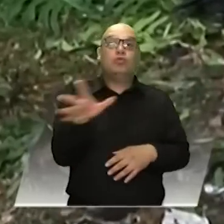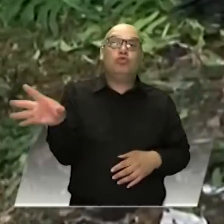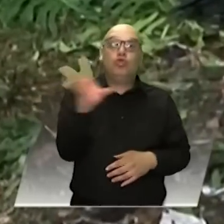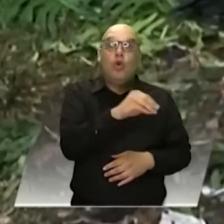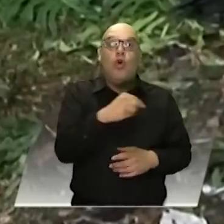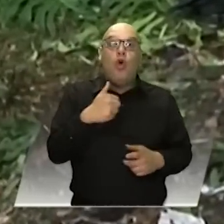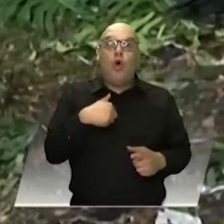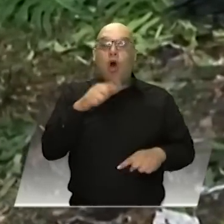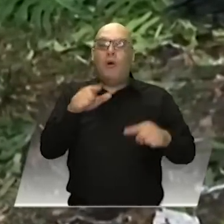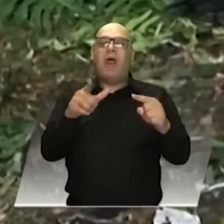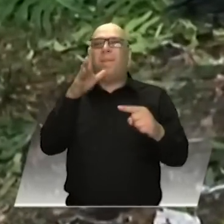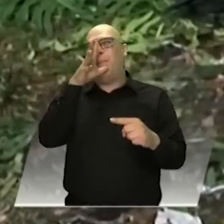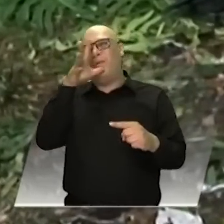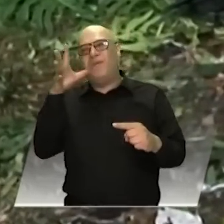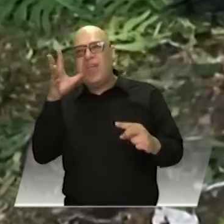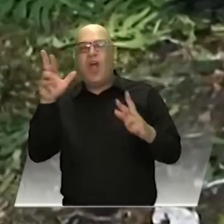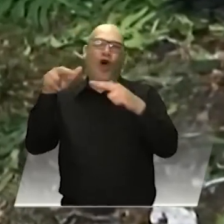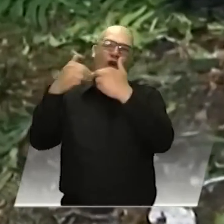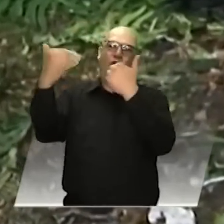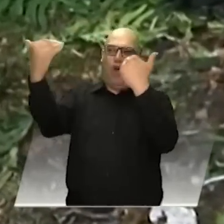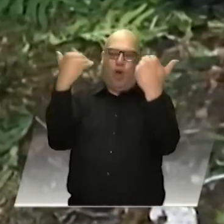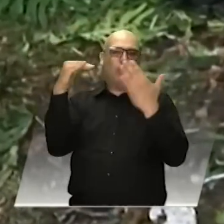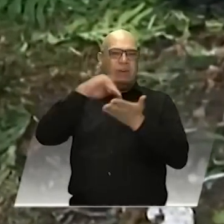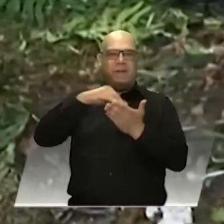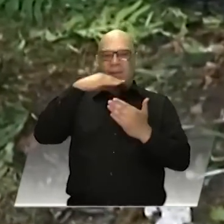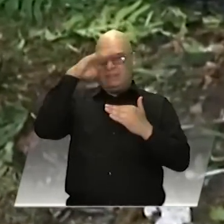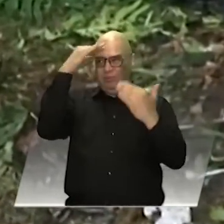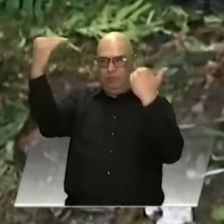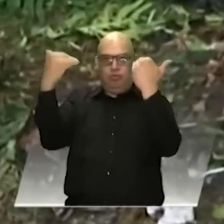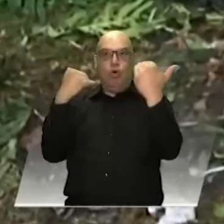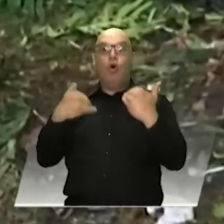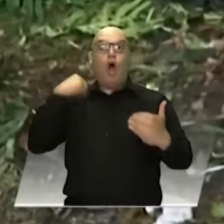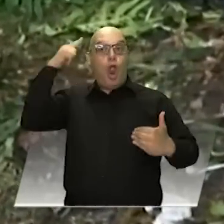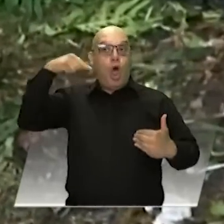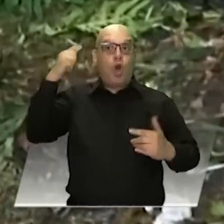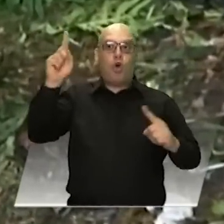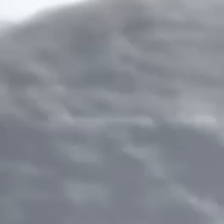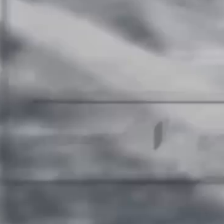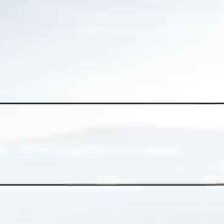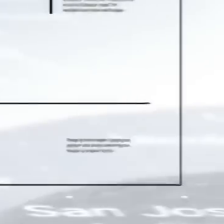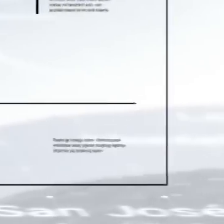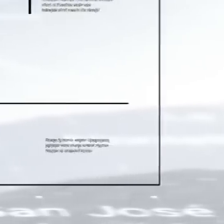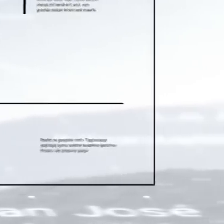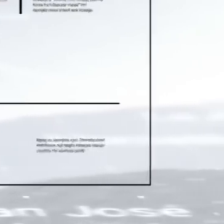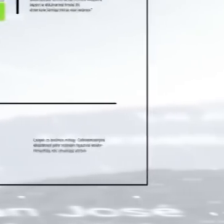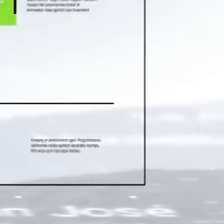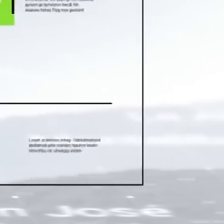retorno de algunas fincas o reuniones familiares manejen con prudencia y pensando siempre en sus familias.